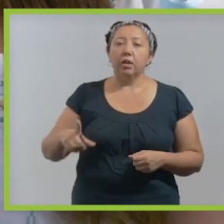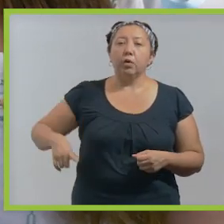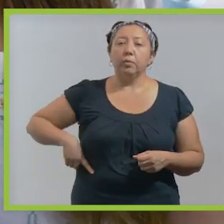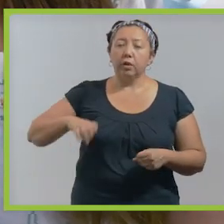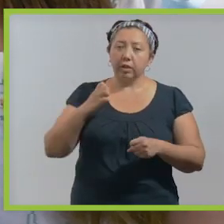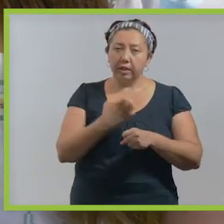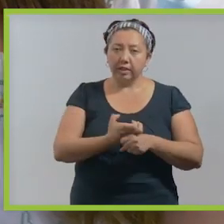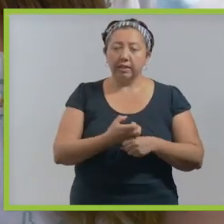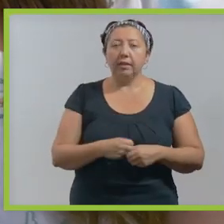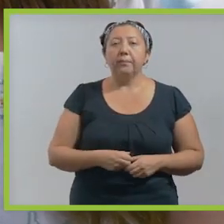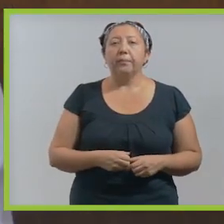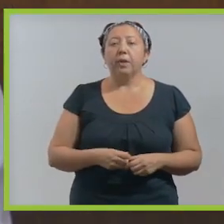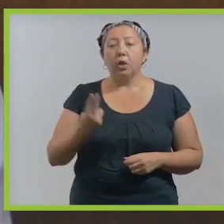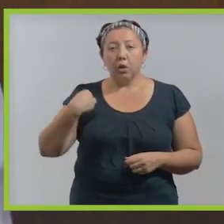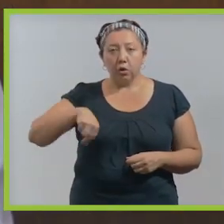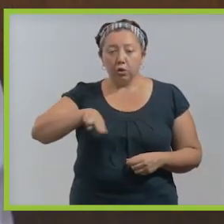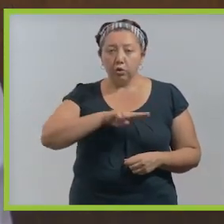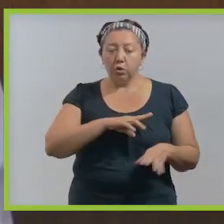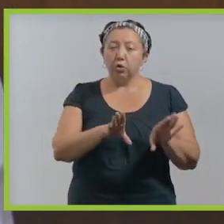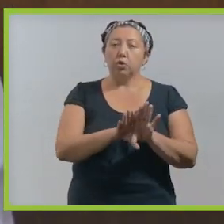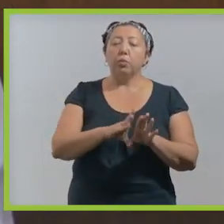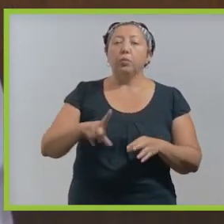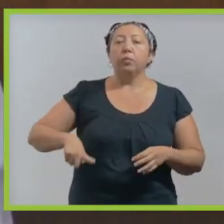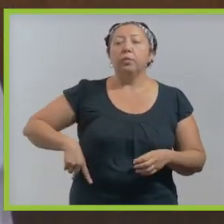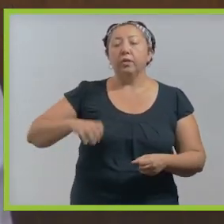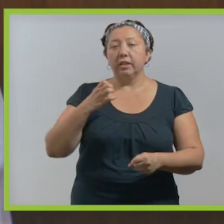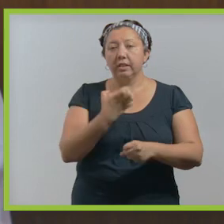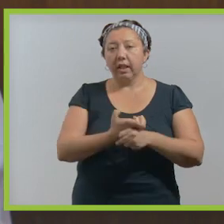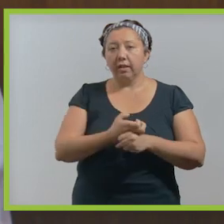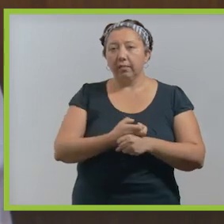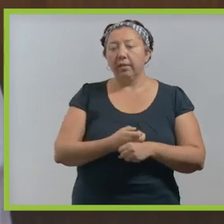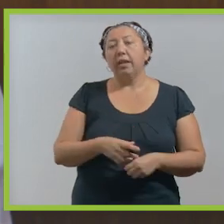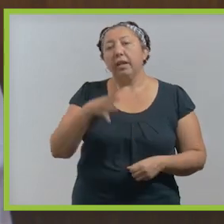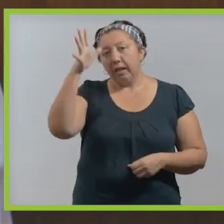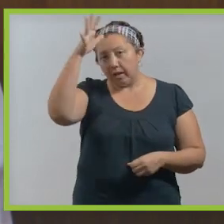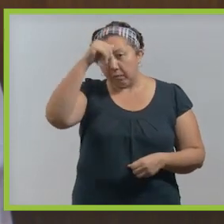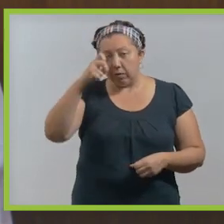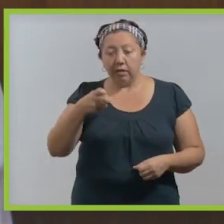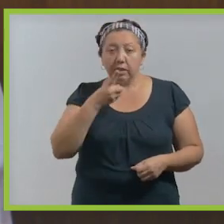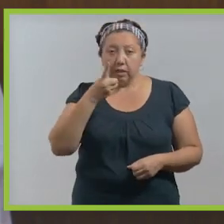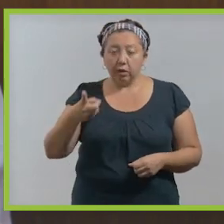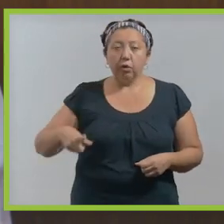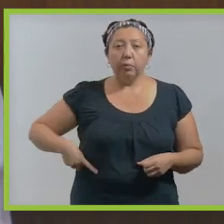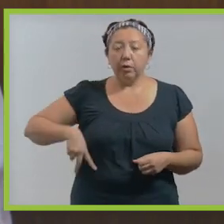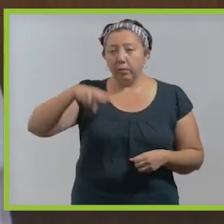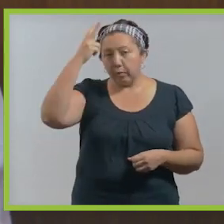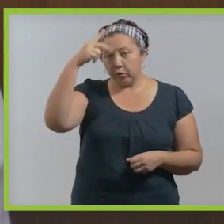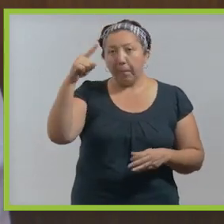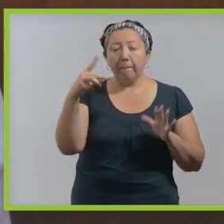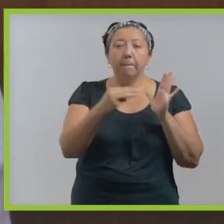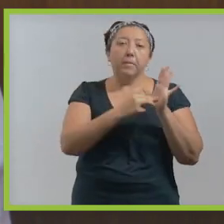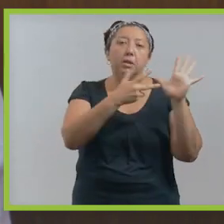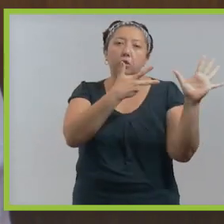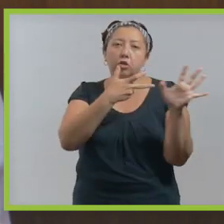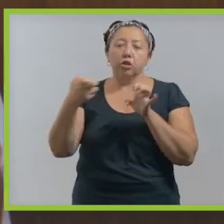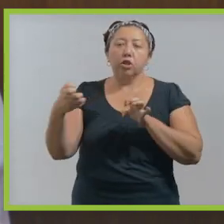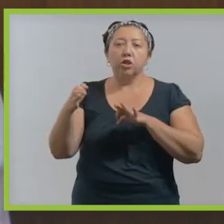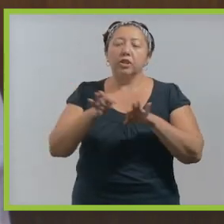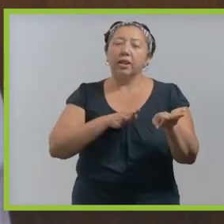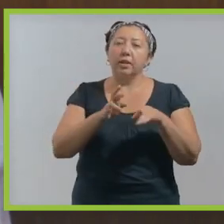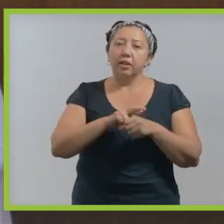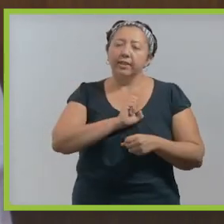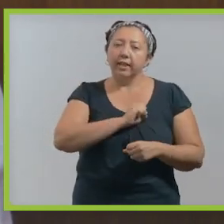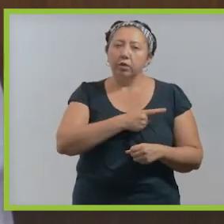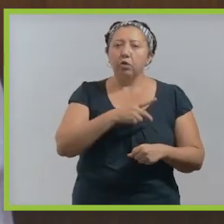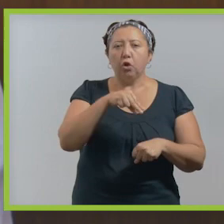del gobierno estatal, ¿no? Nosotros como gobierno estatal, de acuerdo a este decreto que emitió el gobierno federal, son 1,800 trabajadores de la salud,